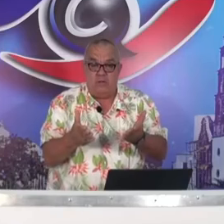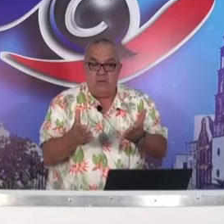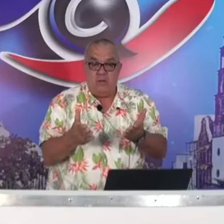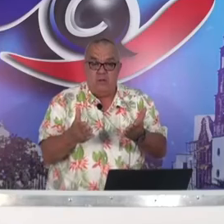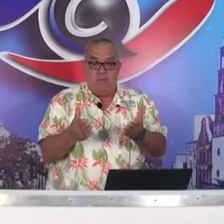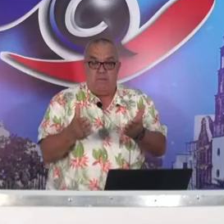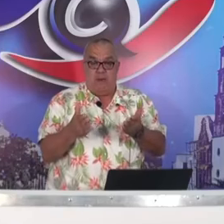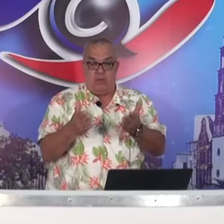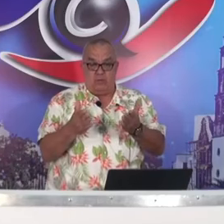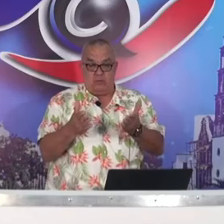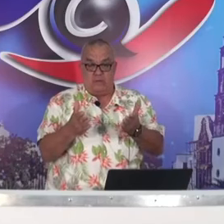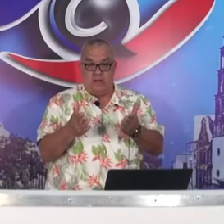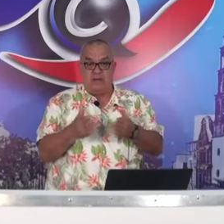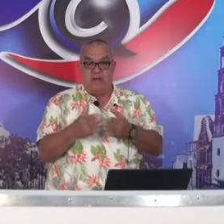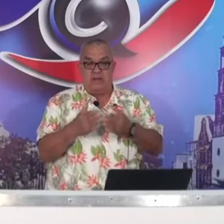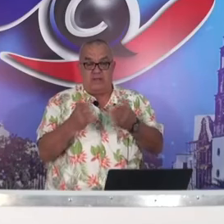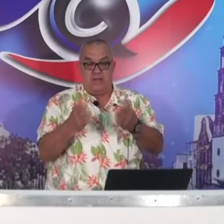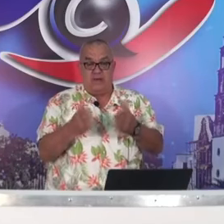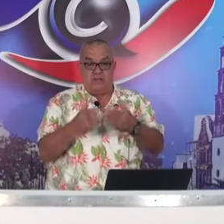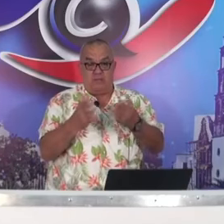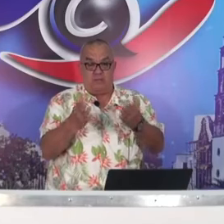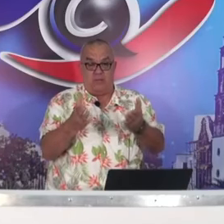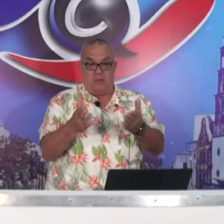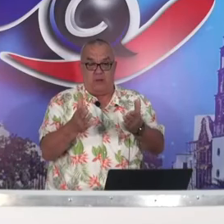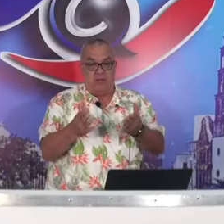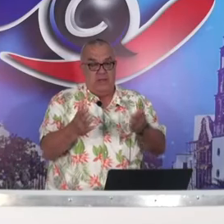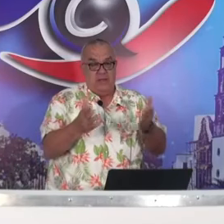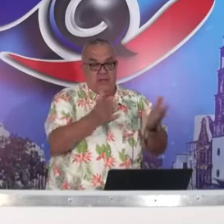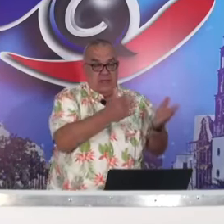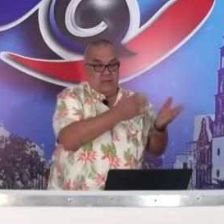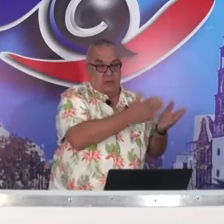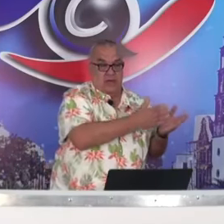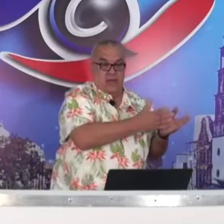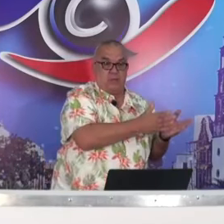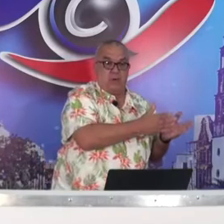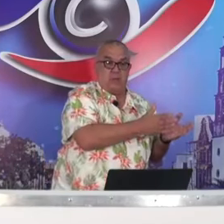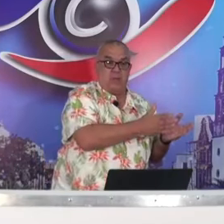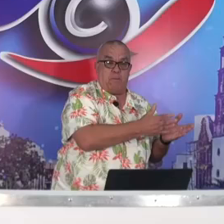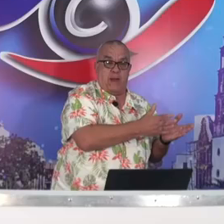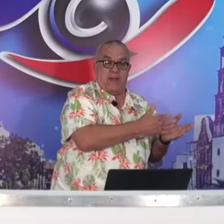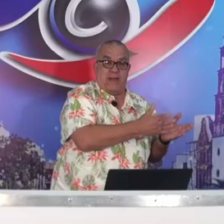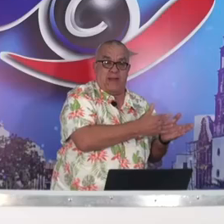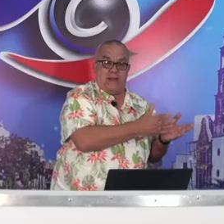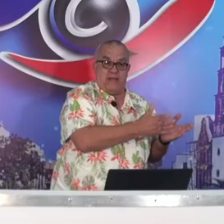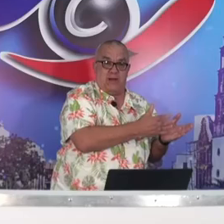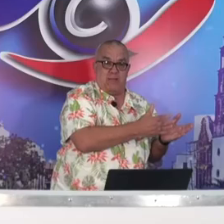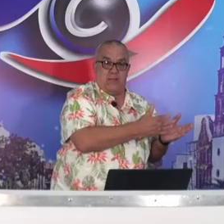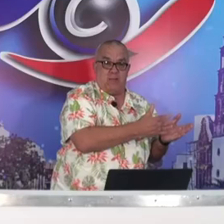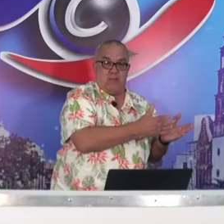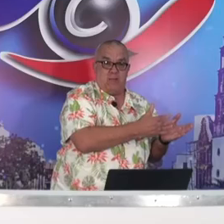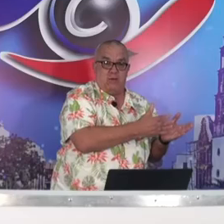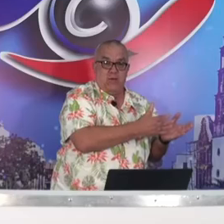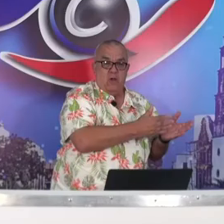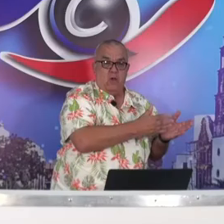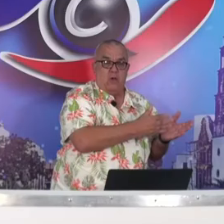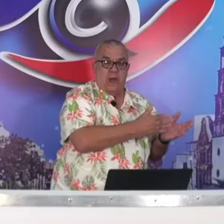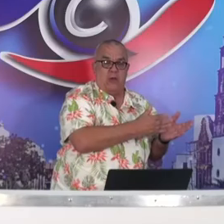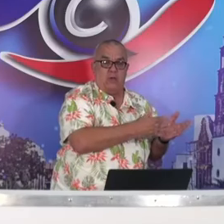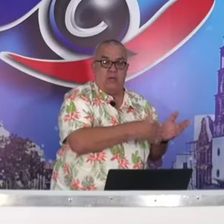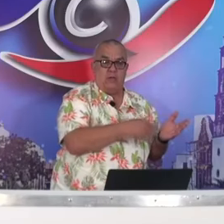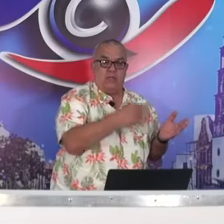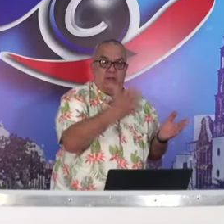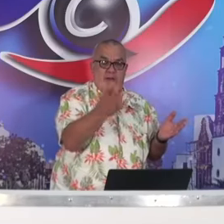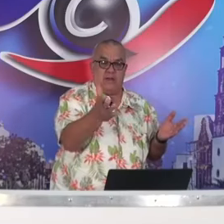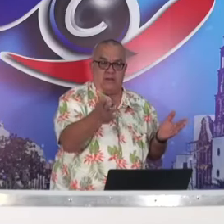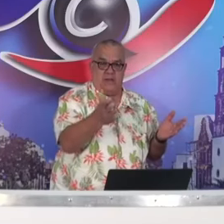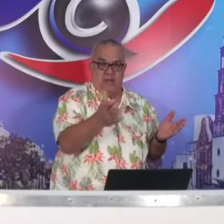desafuero vergonzosamente y exhibir a este diputado de Morena, y no quería exponerse el PAN a que le hiciera lo mismo con algo